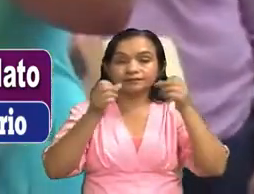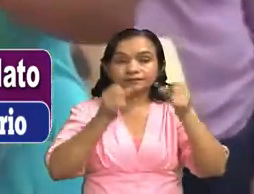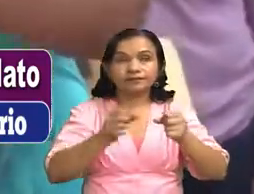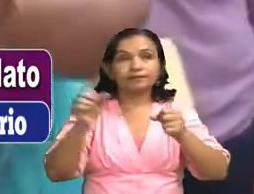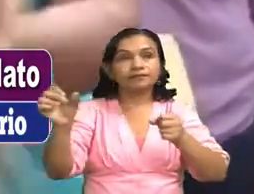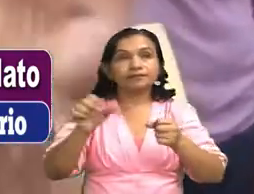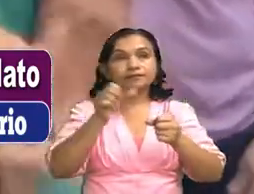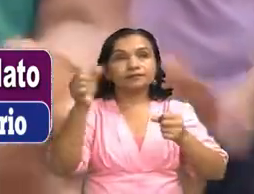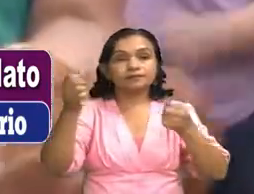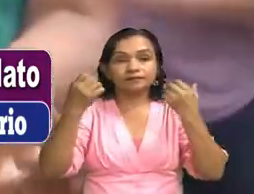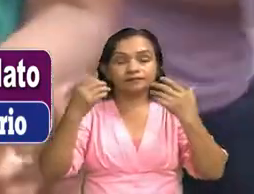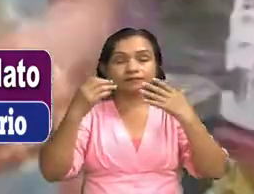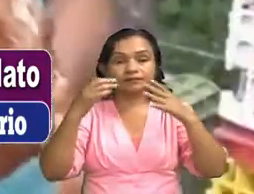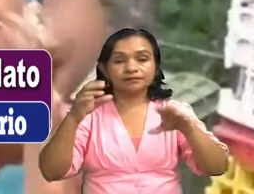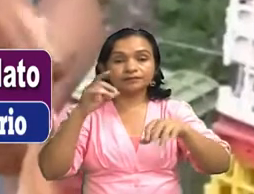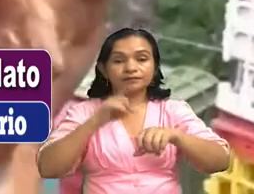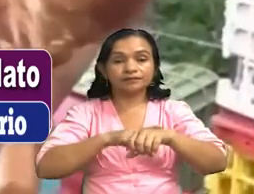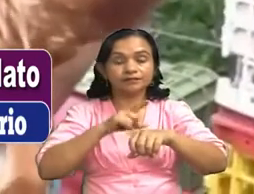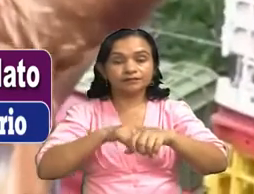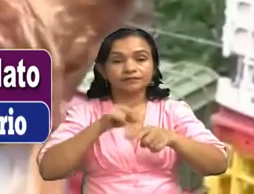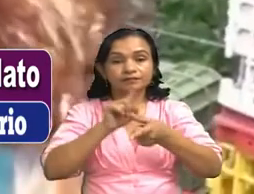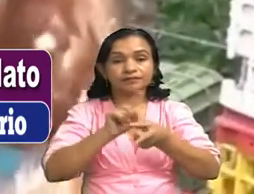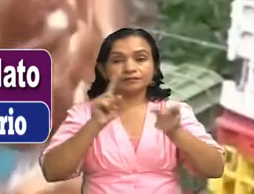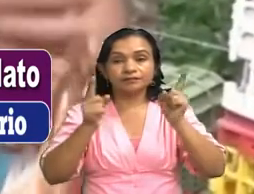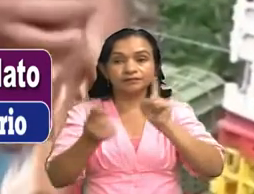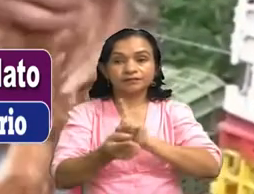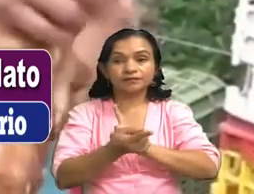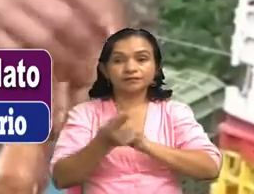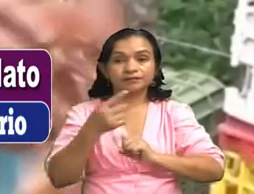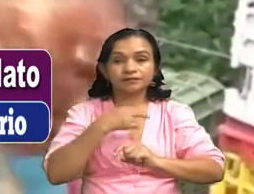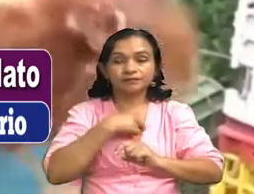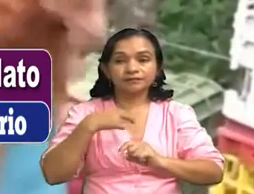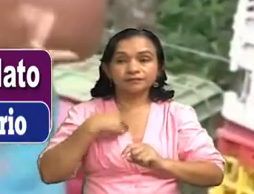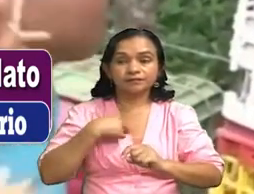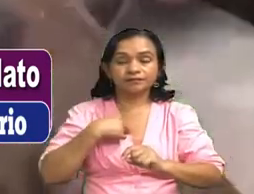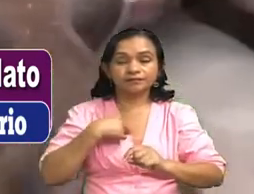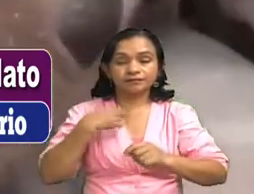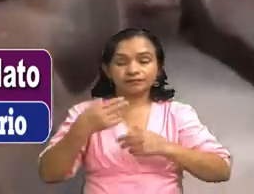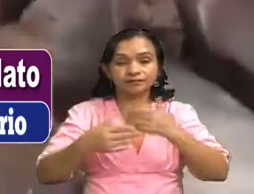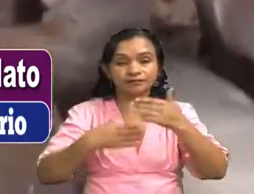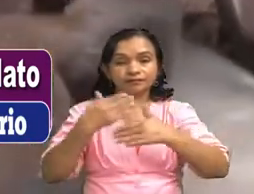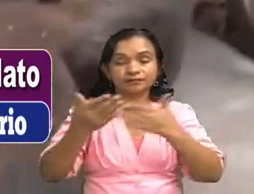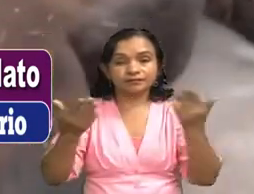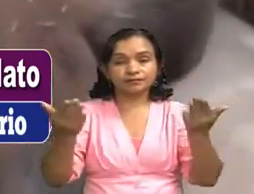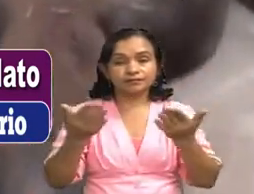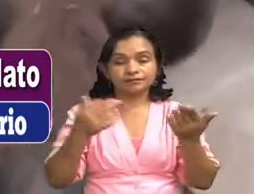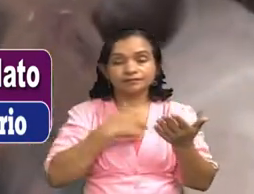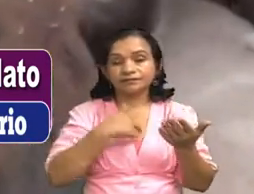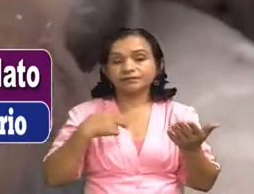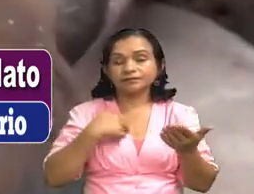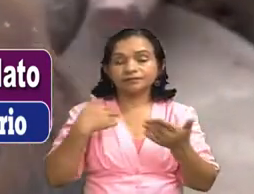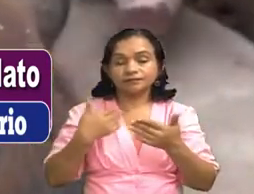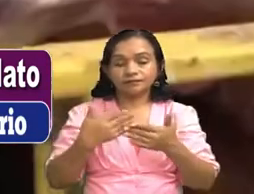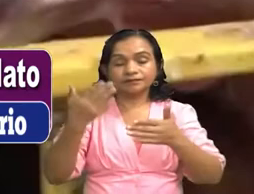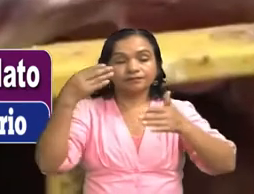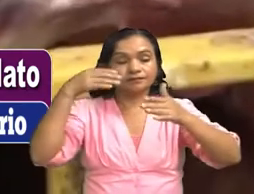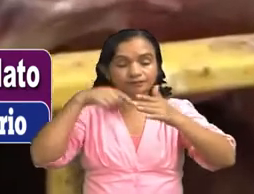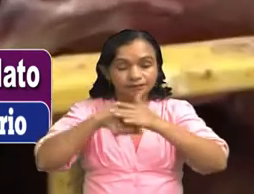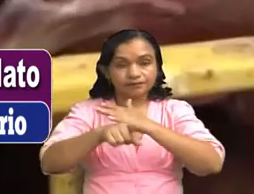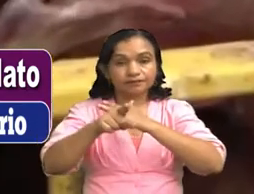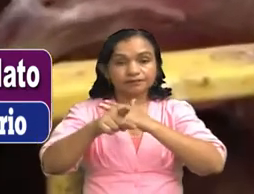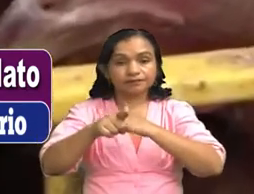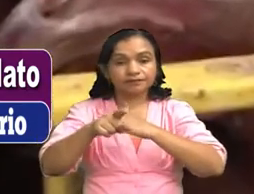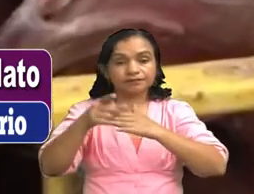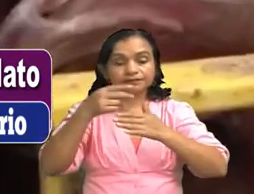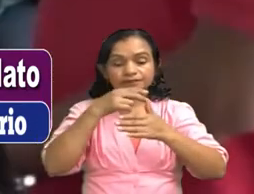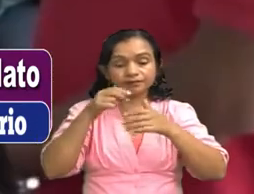otros procesos, requiere tiempo para esa transformación, ¿no? Claro, lleva un tiempo enmarcado. Tenemos una meta. Exacto. Y la meta hay que